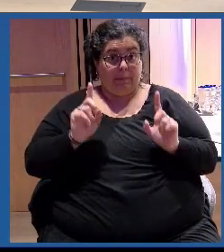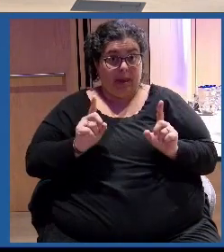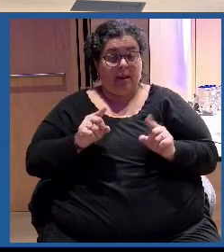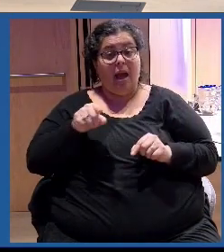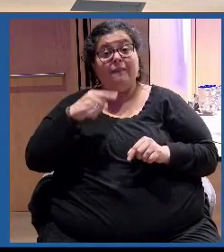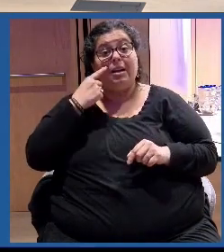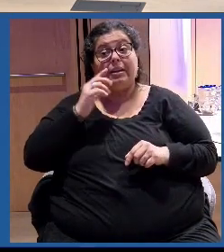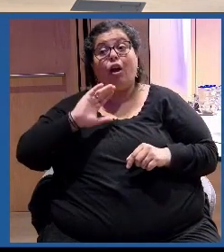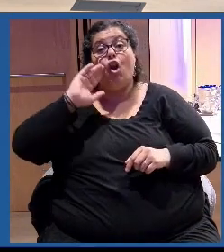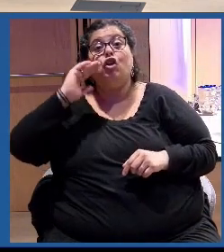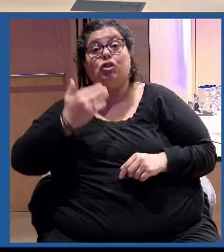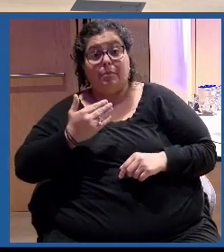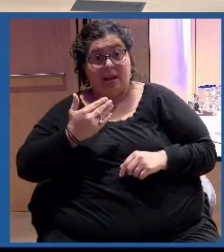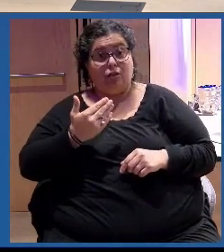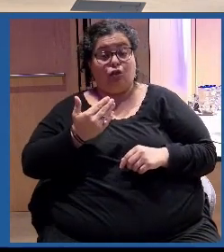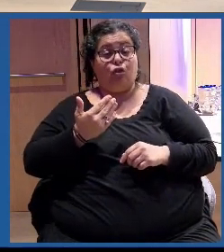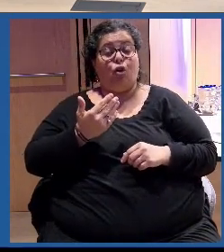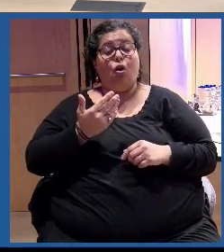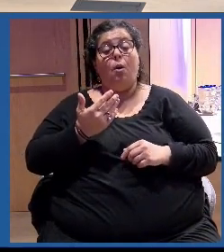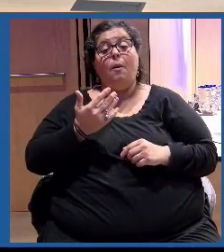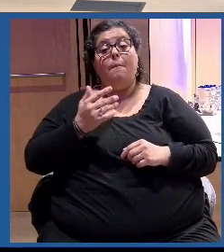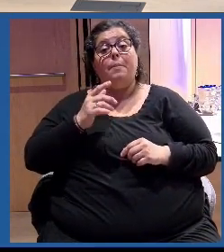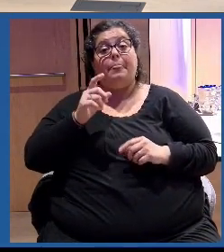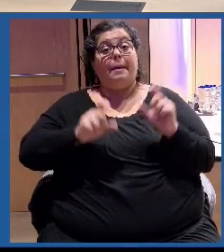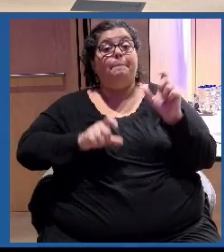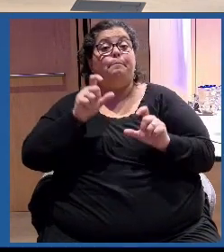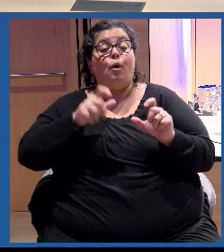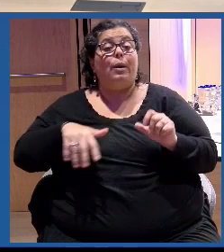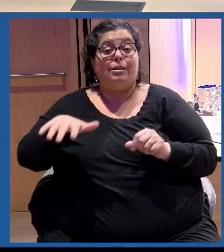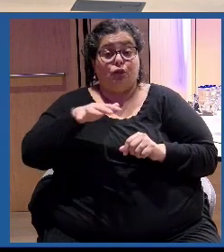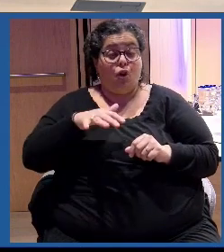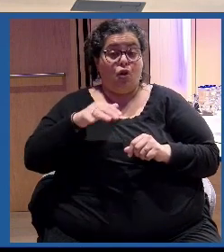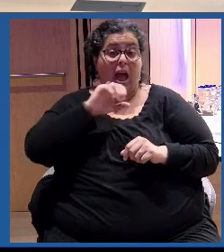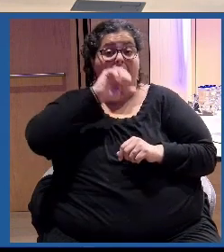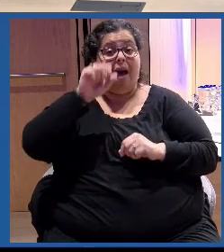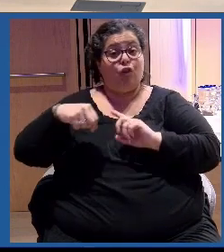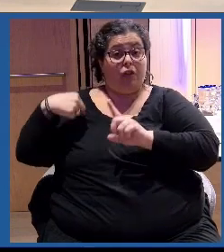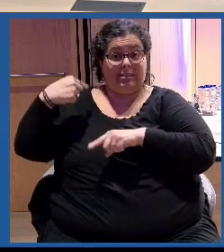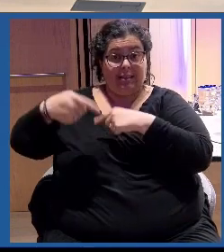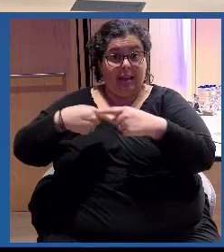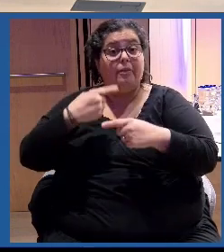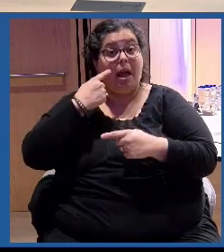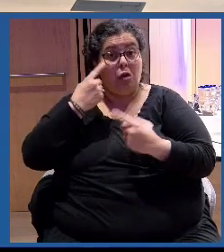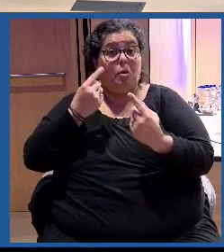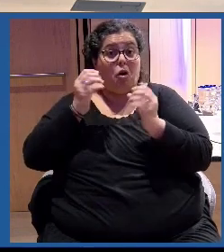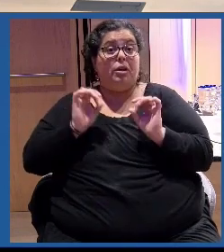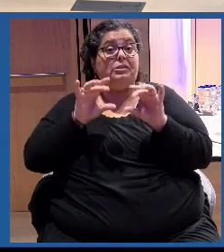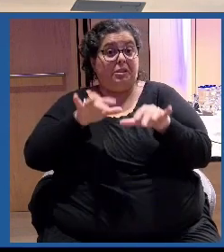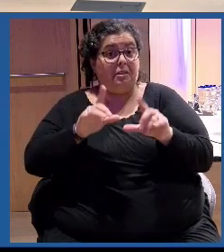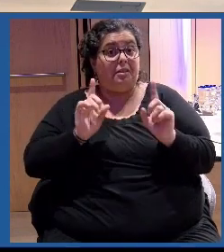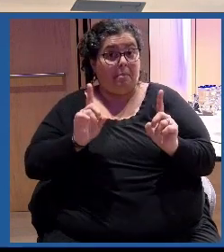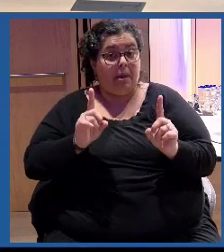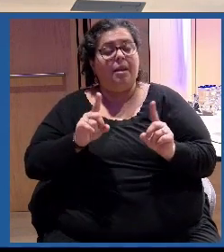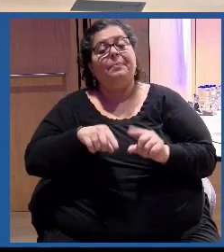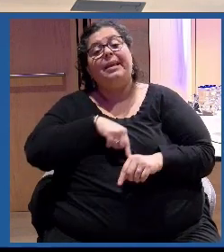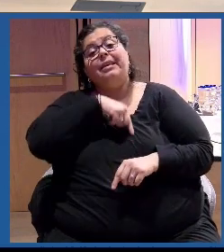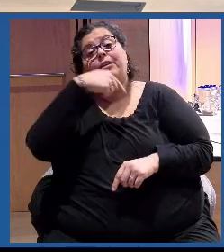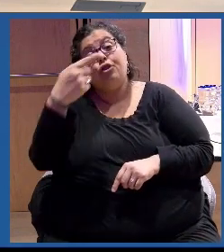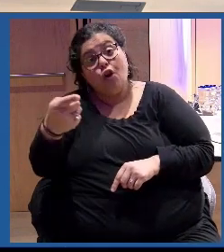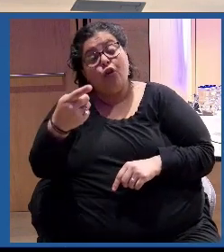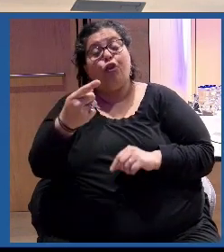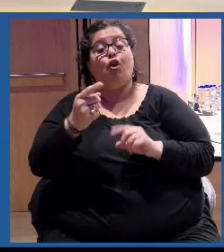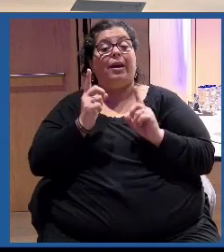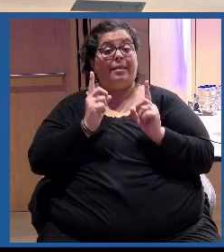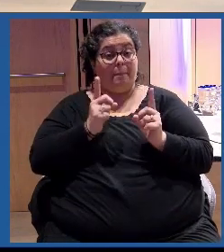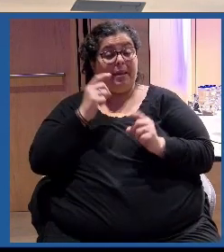el reconocimiento hacia la población afrodescendiente, tengan esa incidencia. Y otro factor que también va a incidir